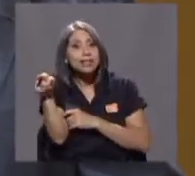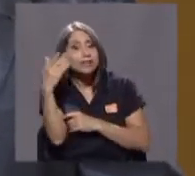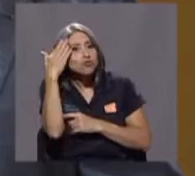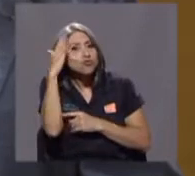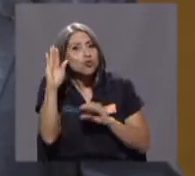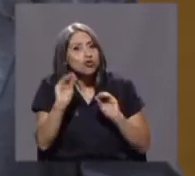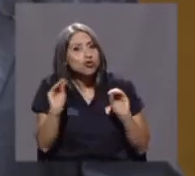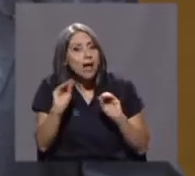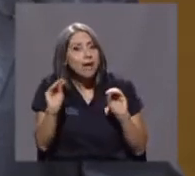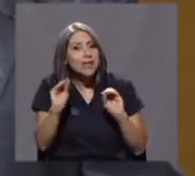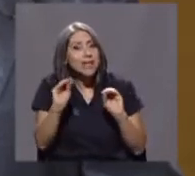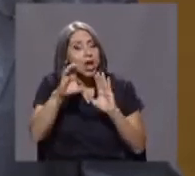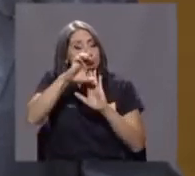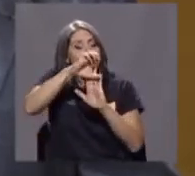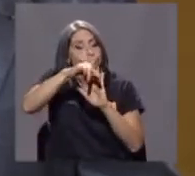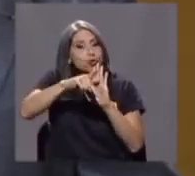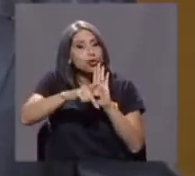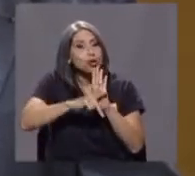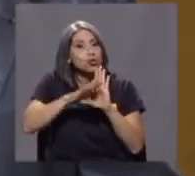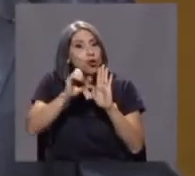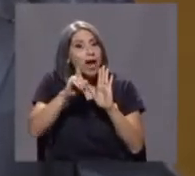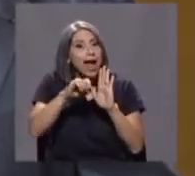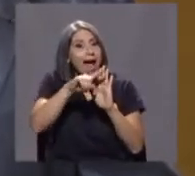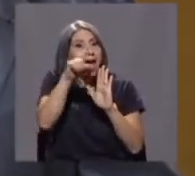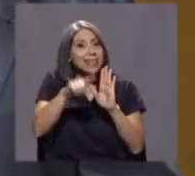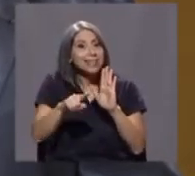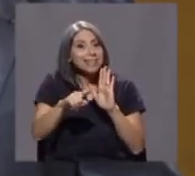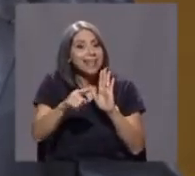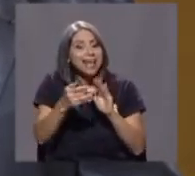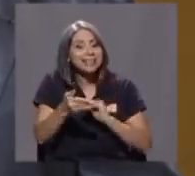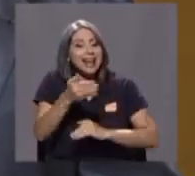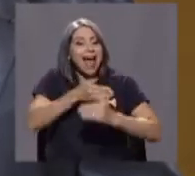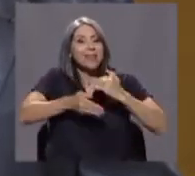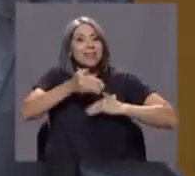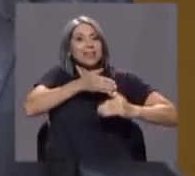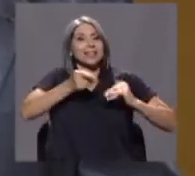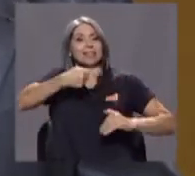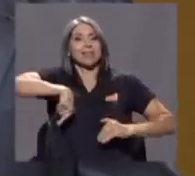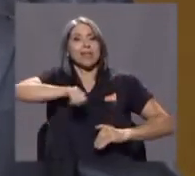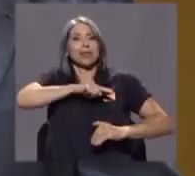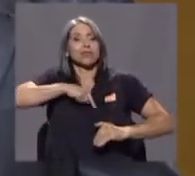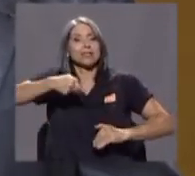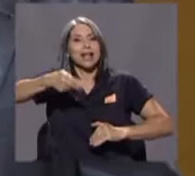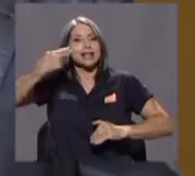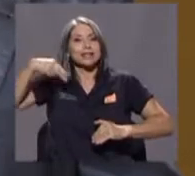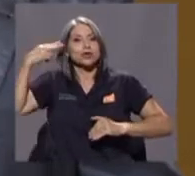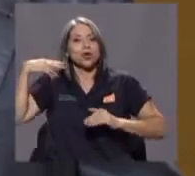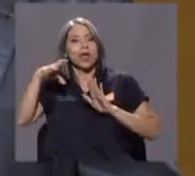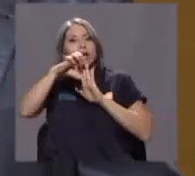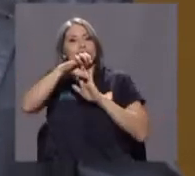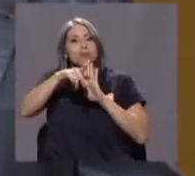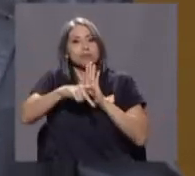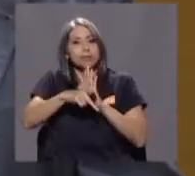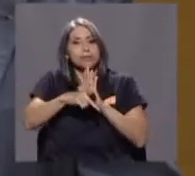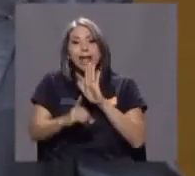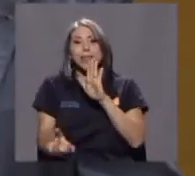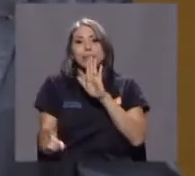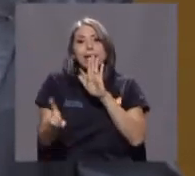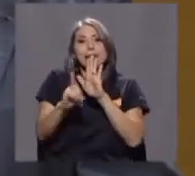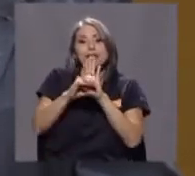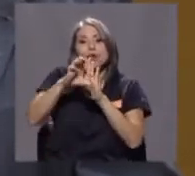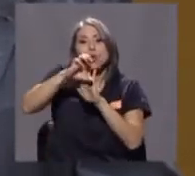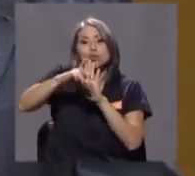Cádiz es la matriz y el antecedente de nuestra historia constitucional. Es decir, el derecho constitucional